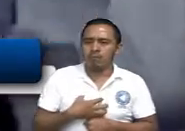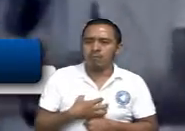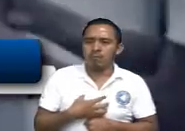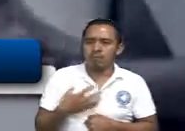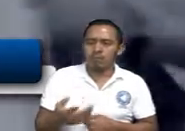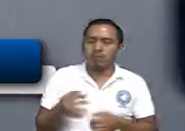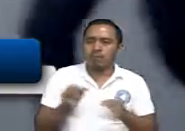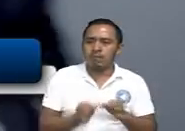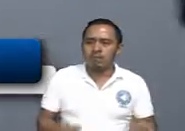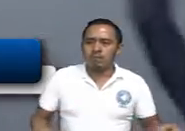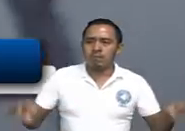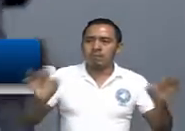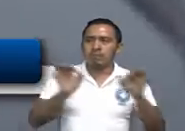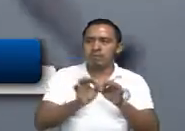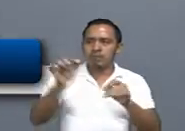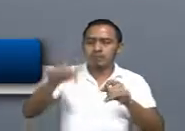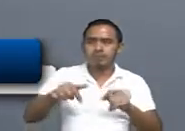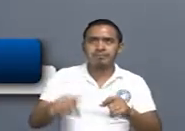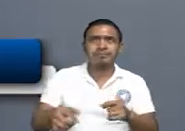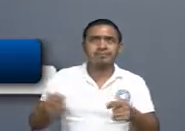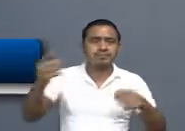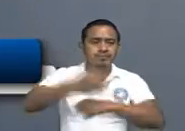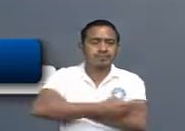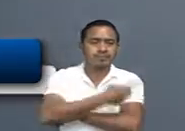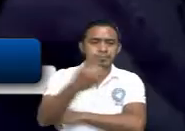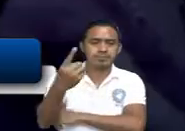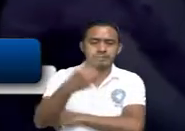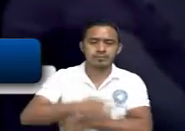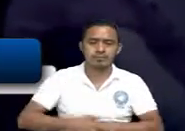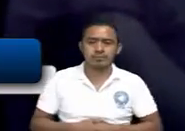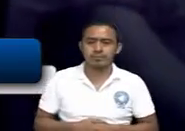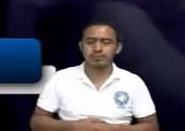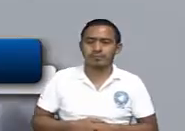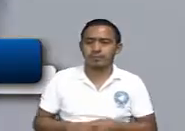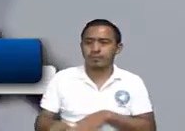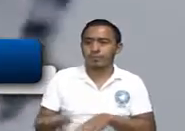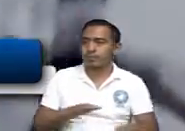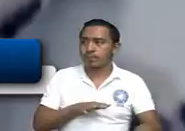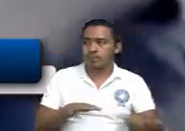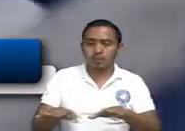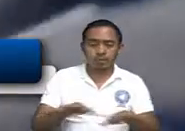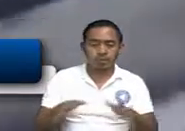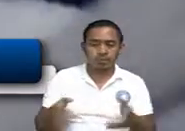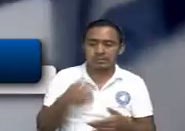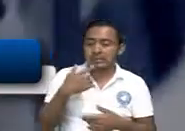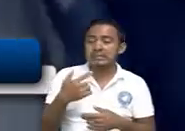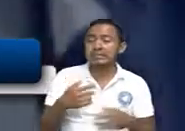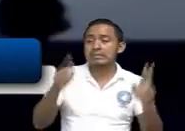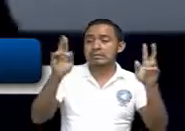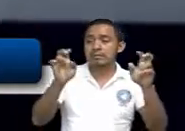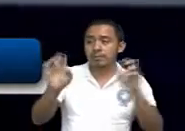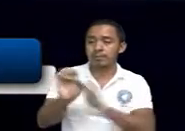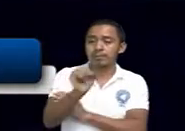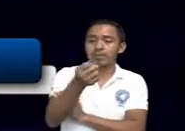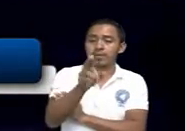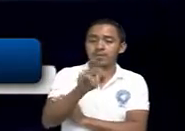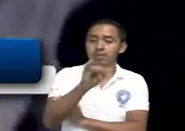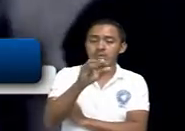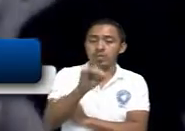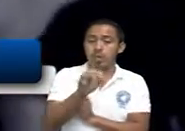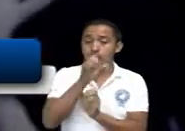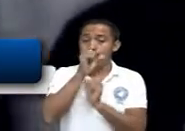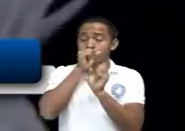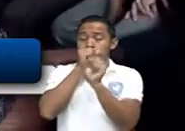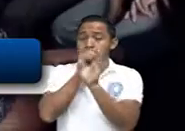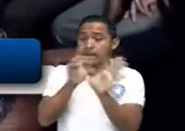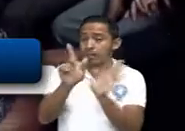por eso se debe de hablar en este día de esto, es que no podemos seguir hablando del suicidio como algo de pecado, de mito, de